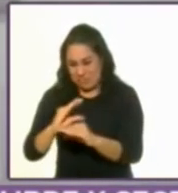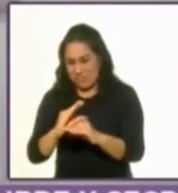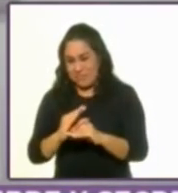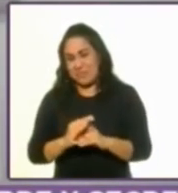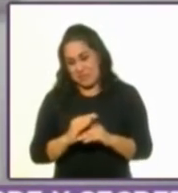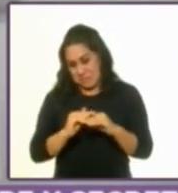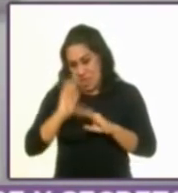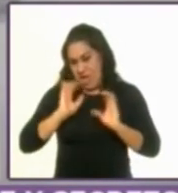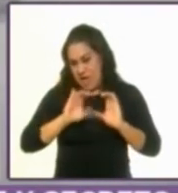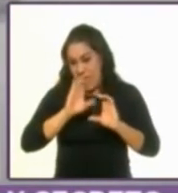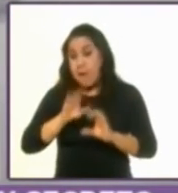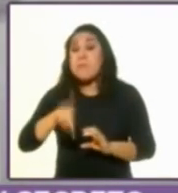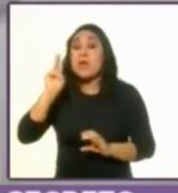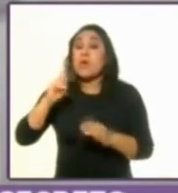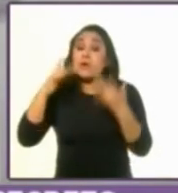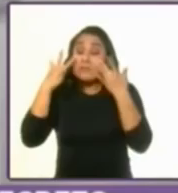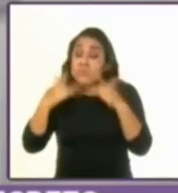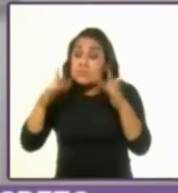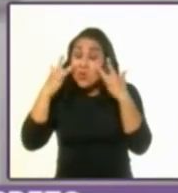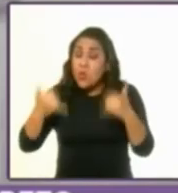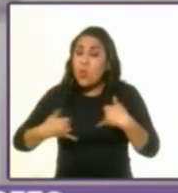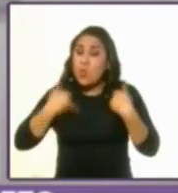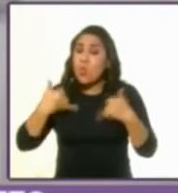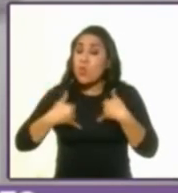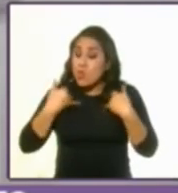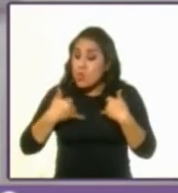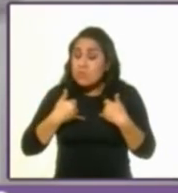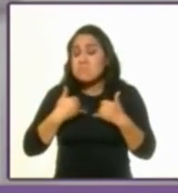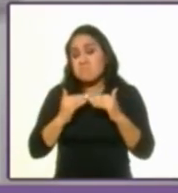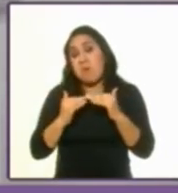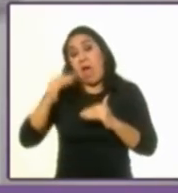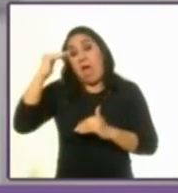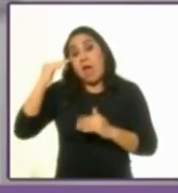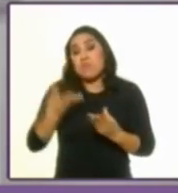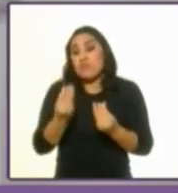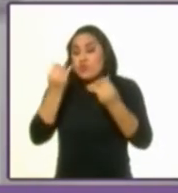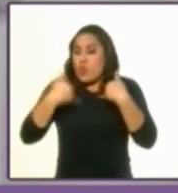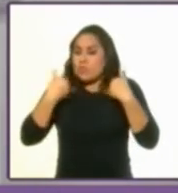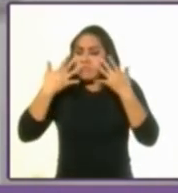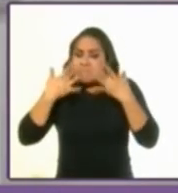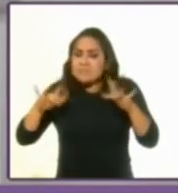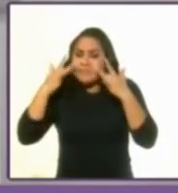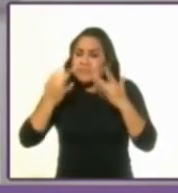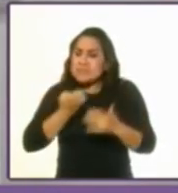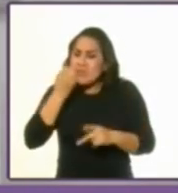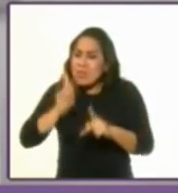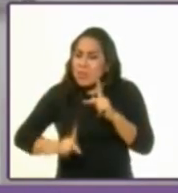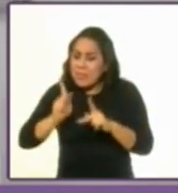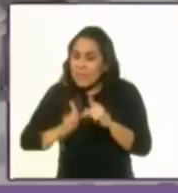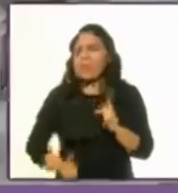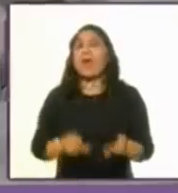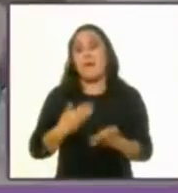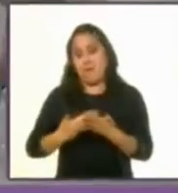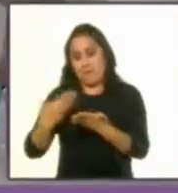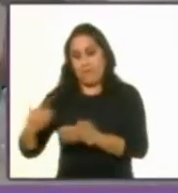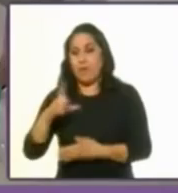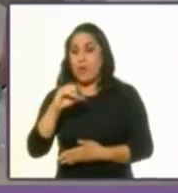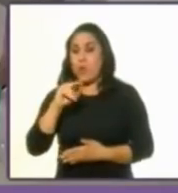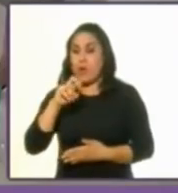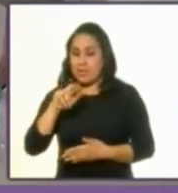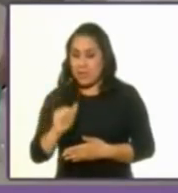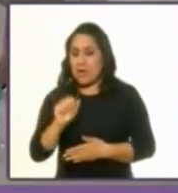los indicadores de deserción escolar son más altos tiene ahora la palabra en la palabra lorena o son